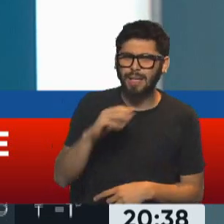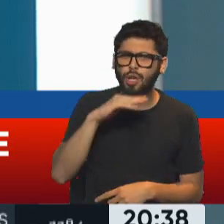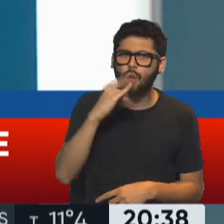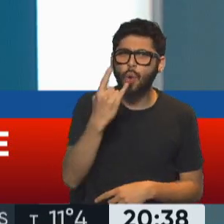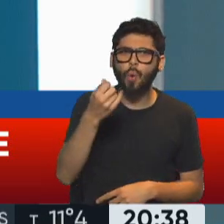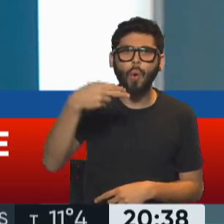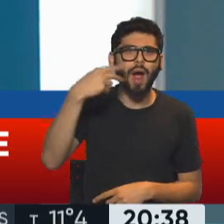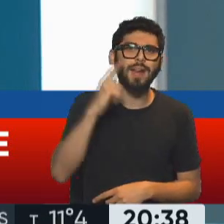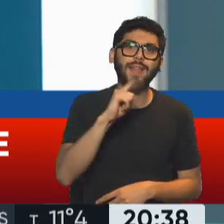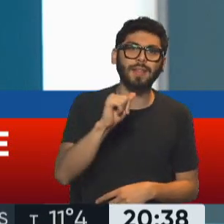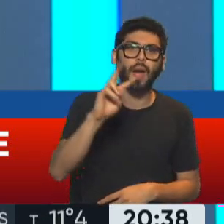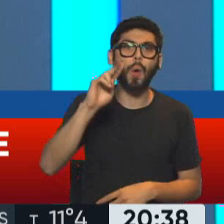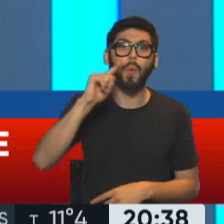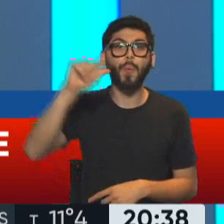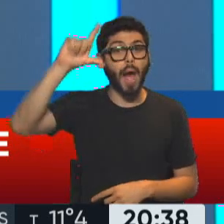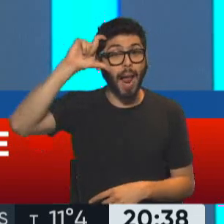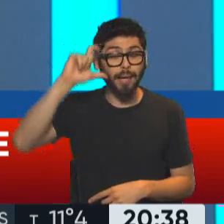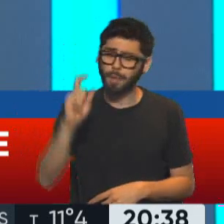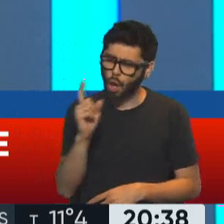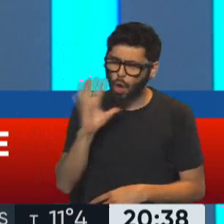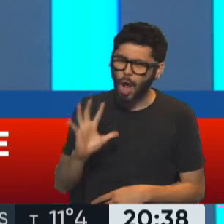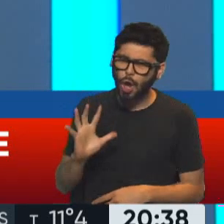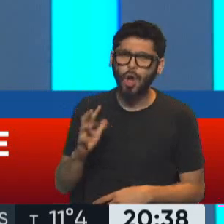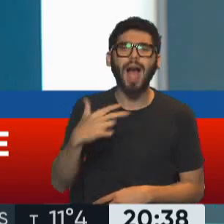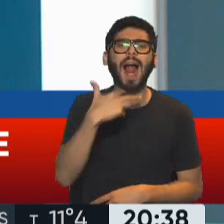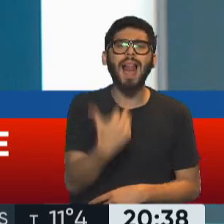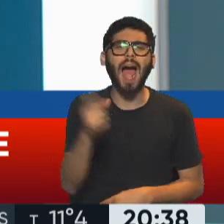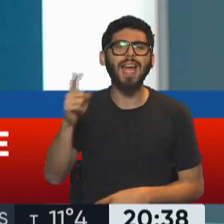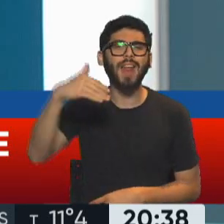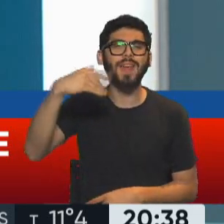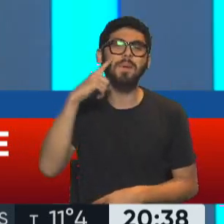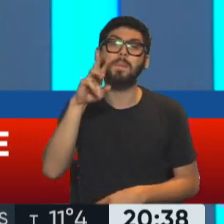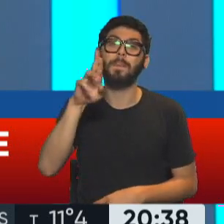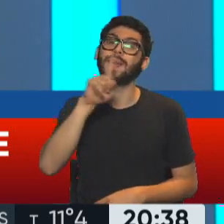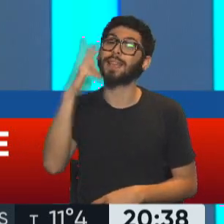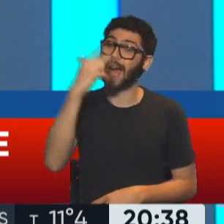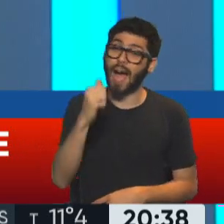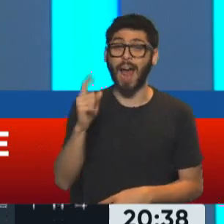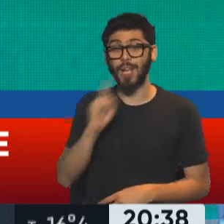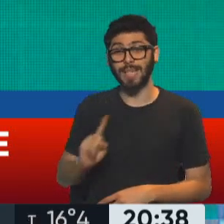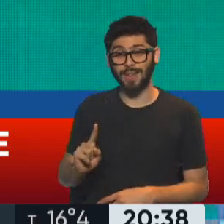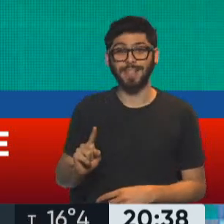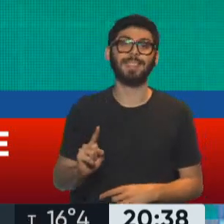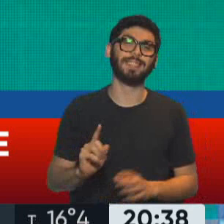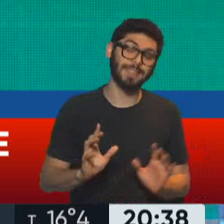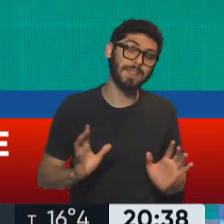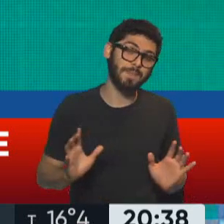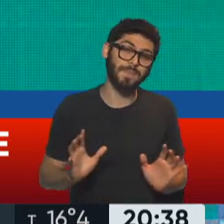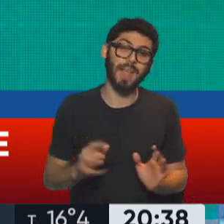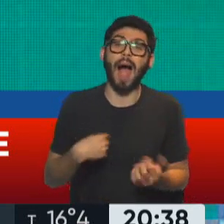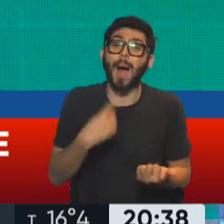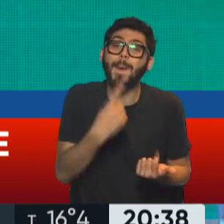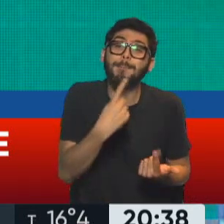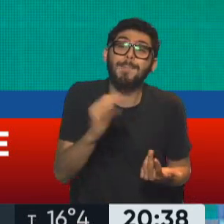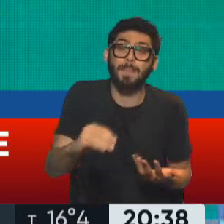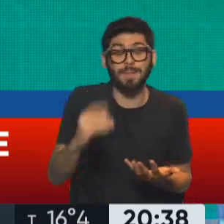Juana Viale. La entrevista era Juana Viale, la nieta de Mirta. Ah, no sabía. Bueno, alguna repregunta también hubiera estado bien. Pero hablando de